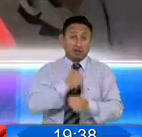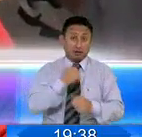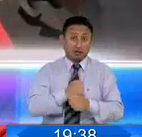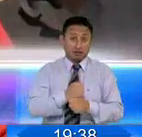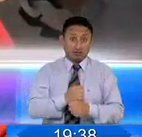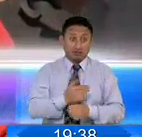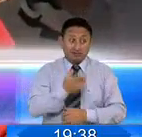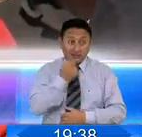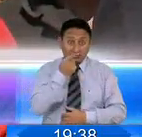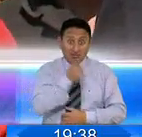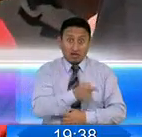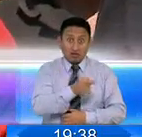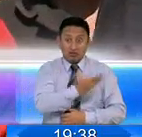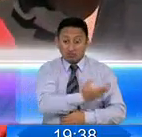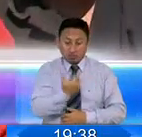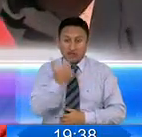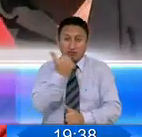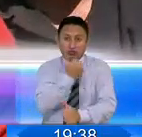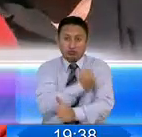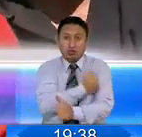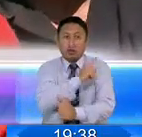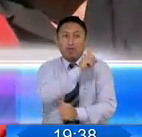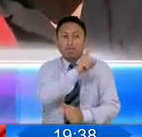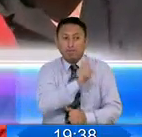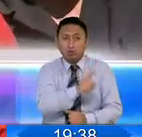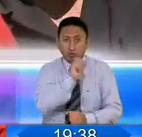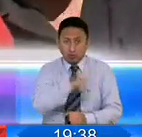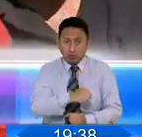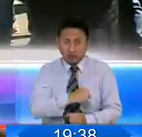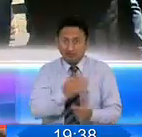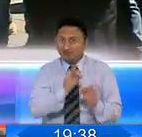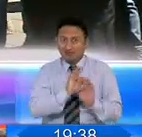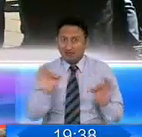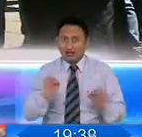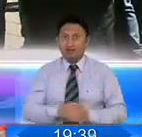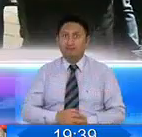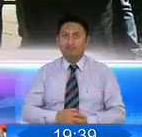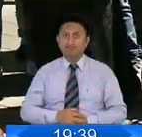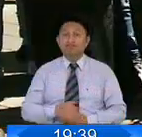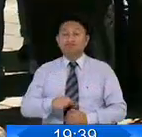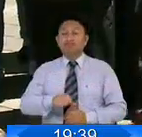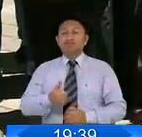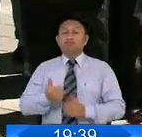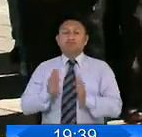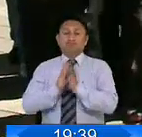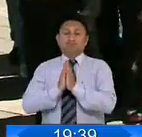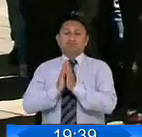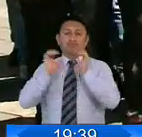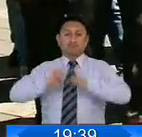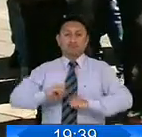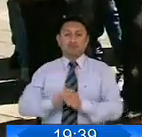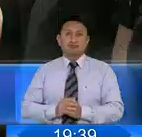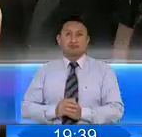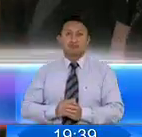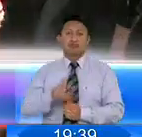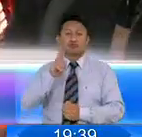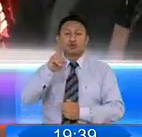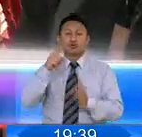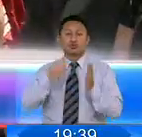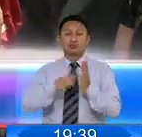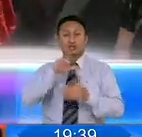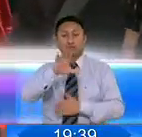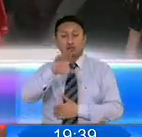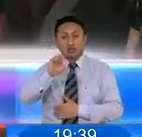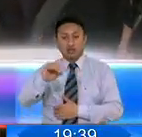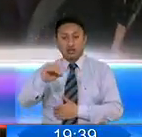siquiera se les ha llamado a consultar la posibilidad de la vacuna. Otro de los pedidos es la inmediata reincorporación de 2.500 servidores